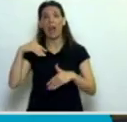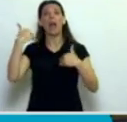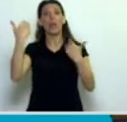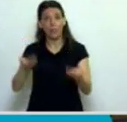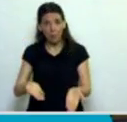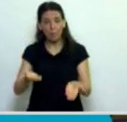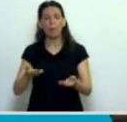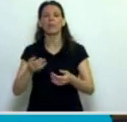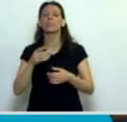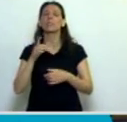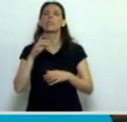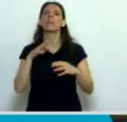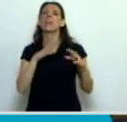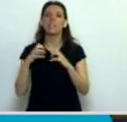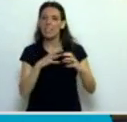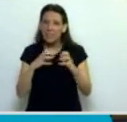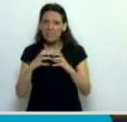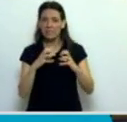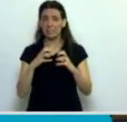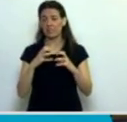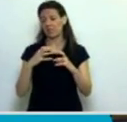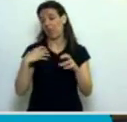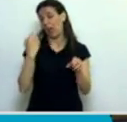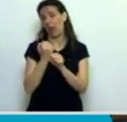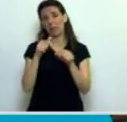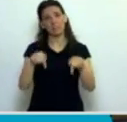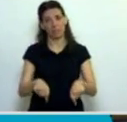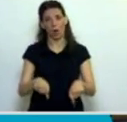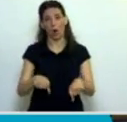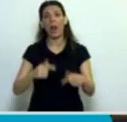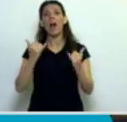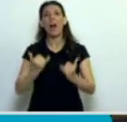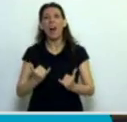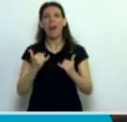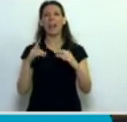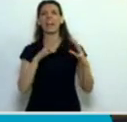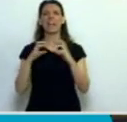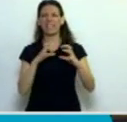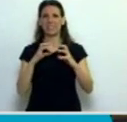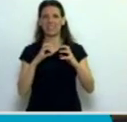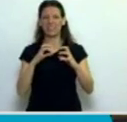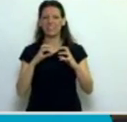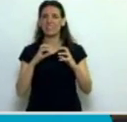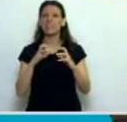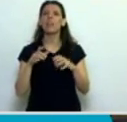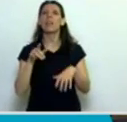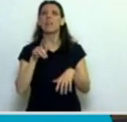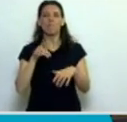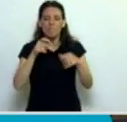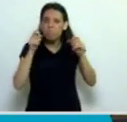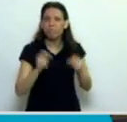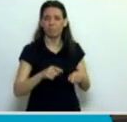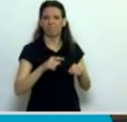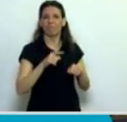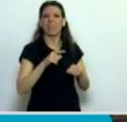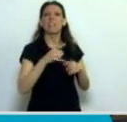crisis internacionales, inclusive actualmente estamos en presencia de una crisis estructurada, orgánica